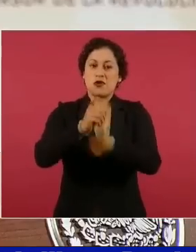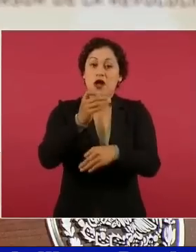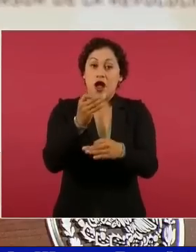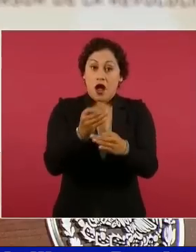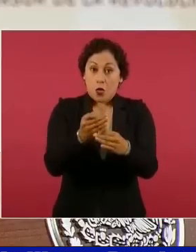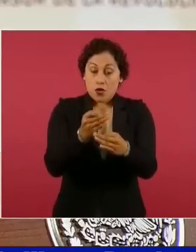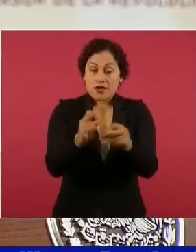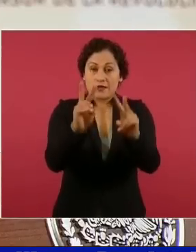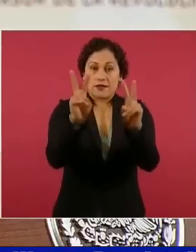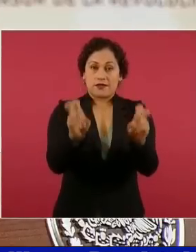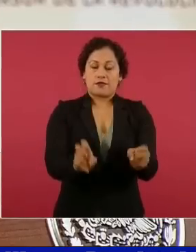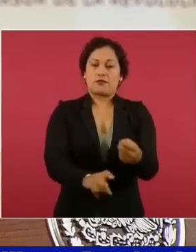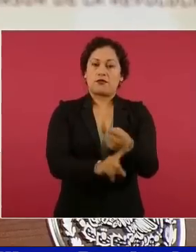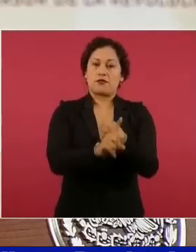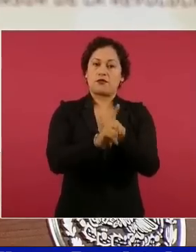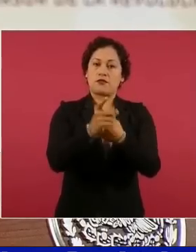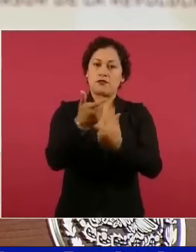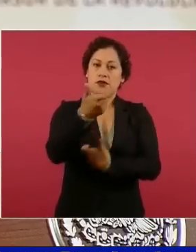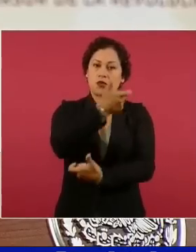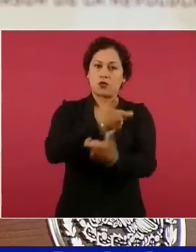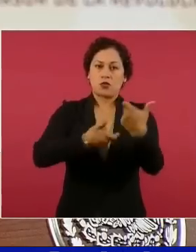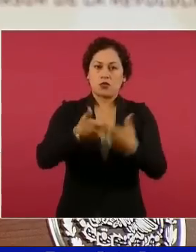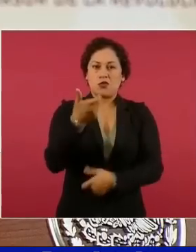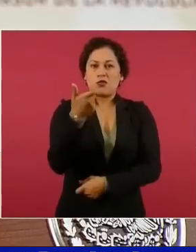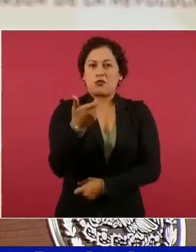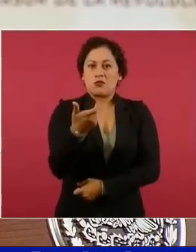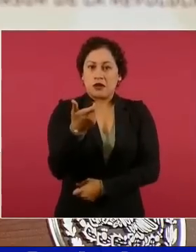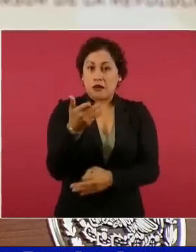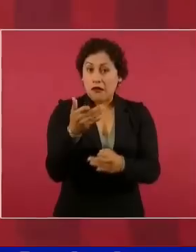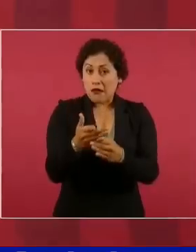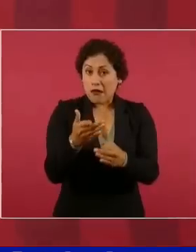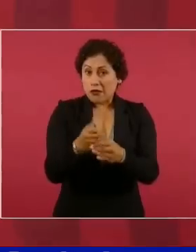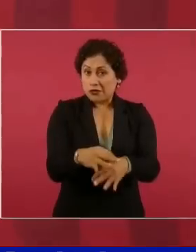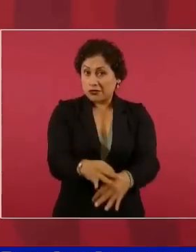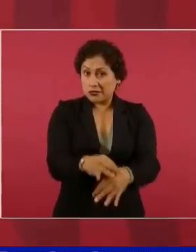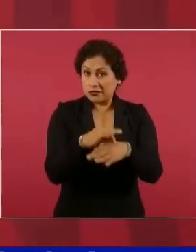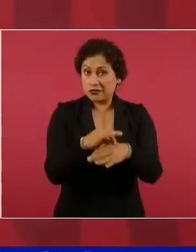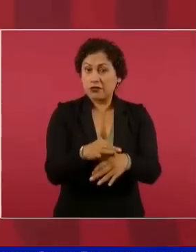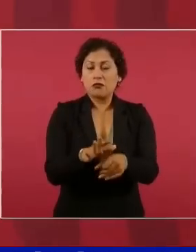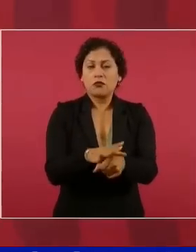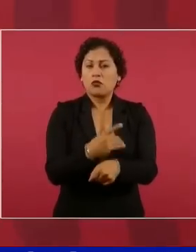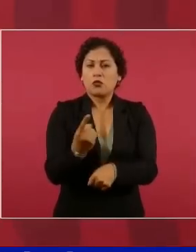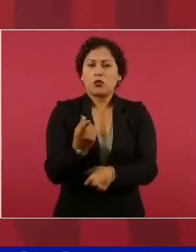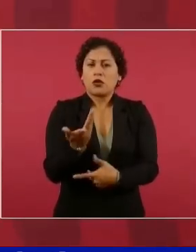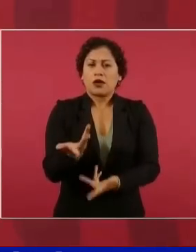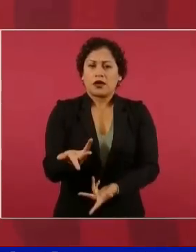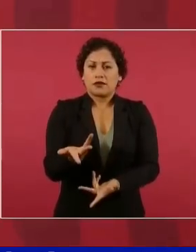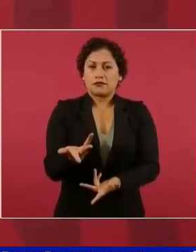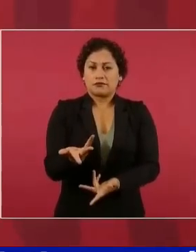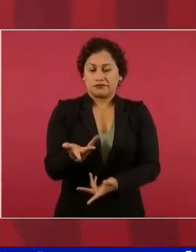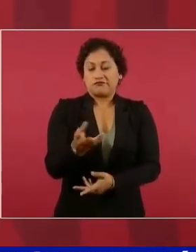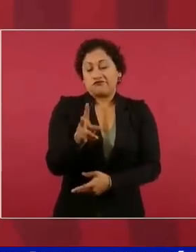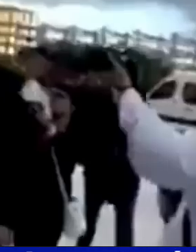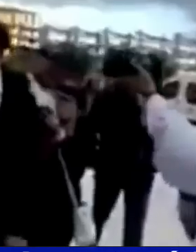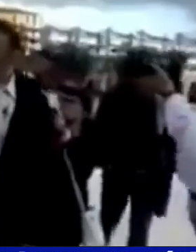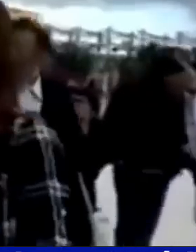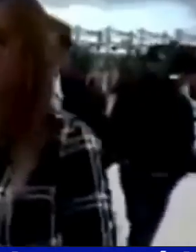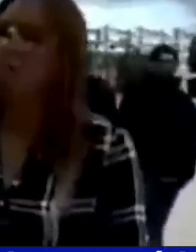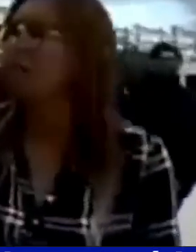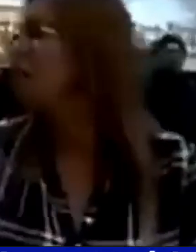mera la mera verdolaga de la sopita Esto fue lo que ocurrió este fin de semana